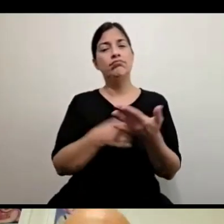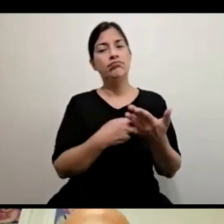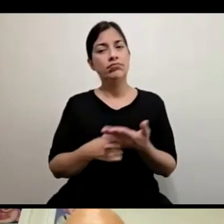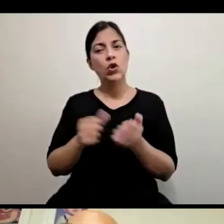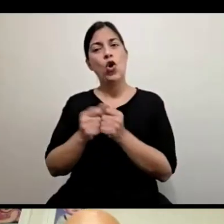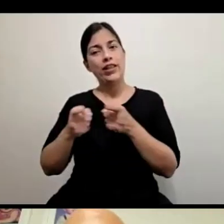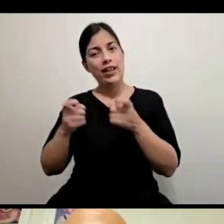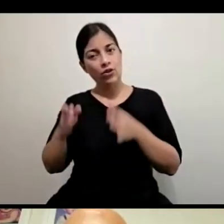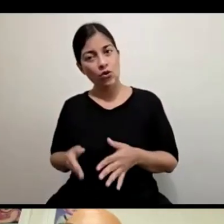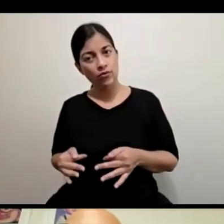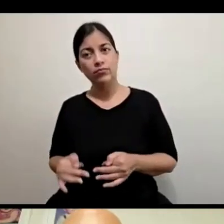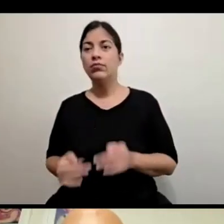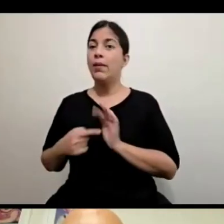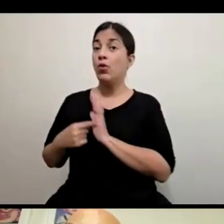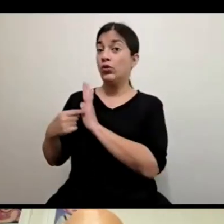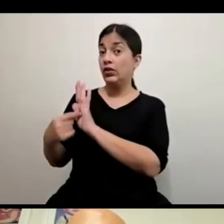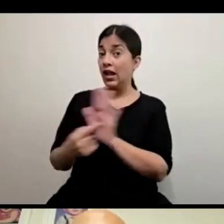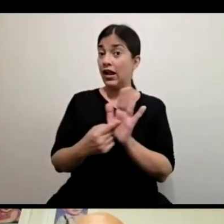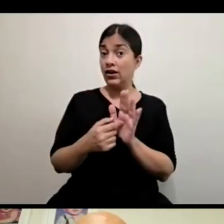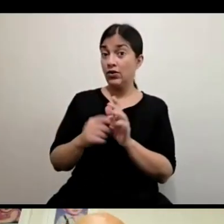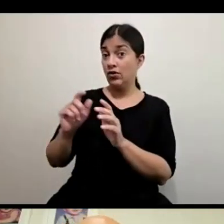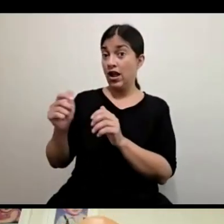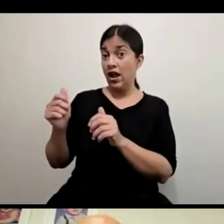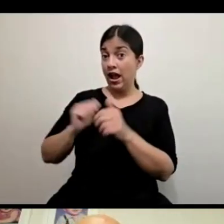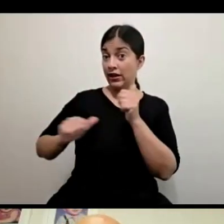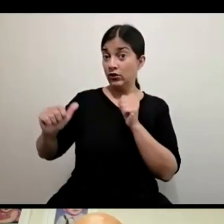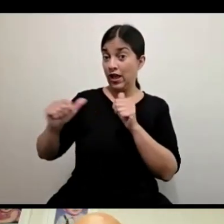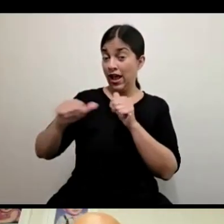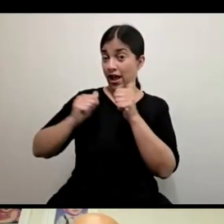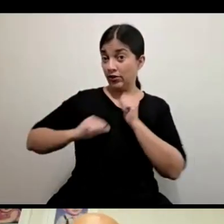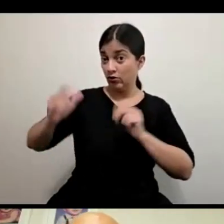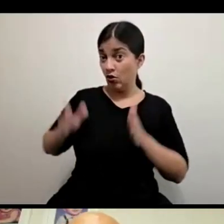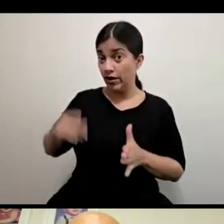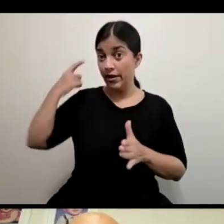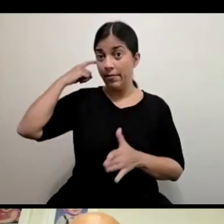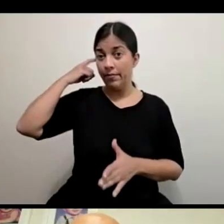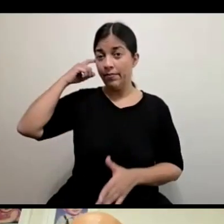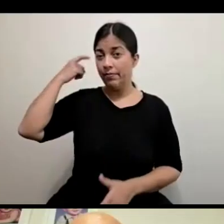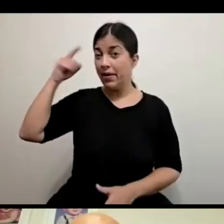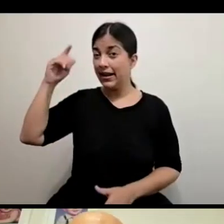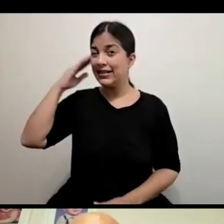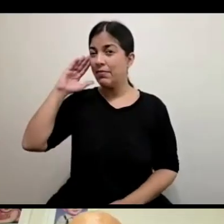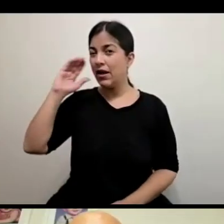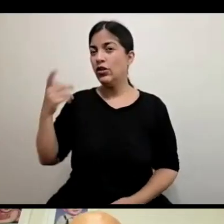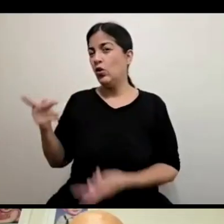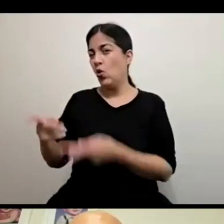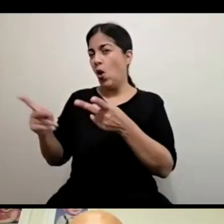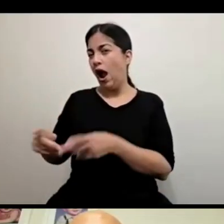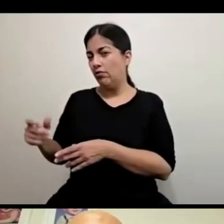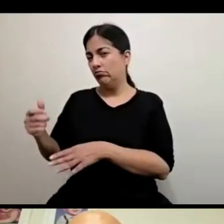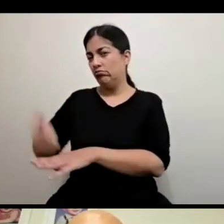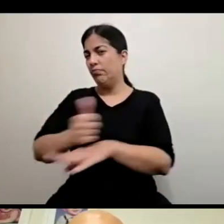el mostrárselo a los actores para que sepan dónde, en el salón de ensayo, dónde están ubicados o qué es esto, dónde